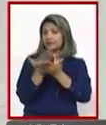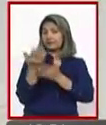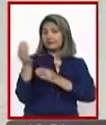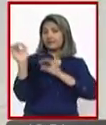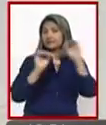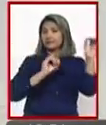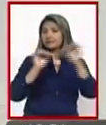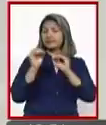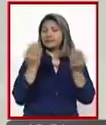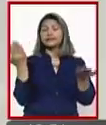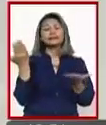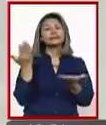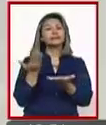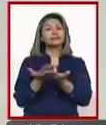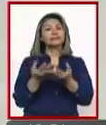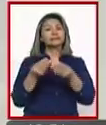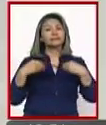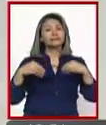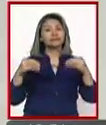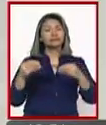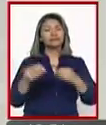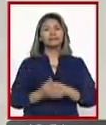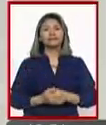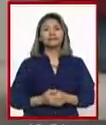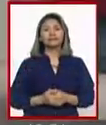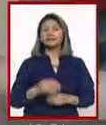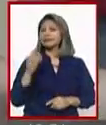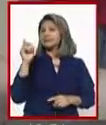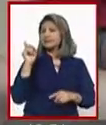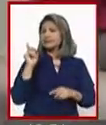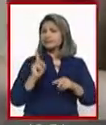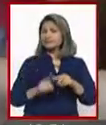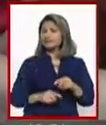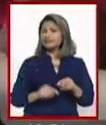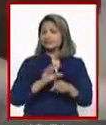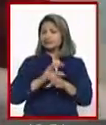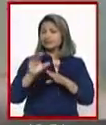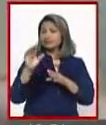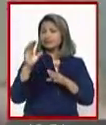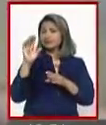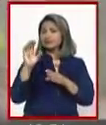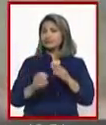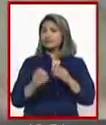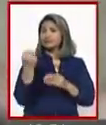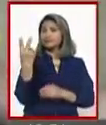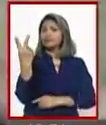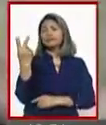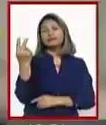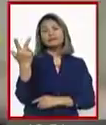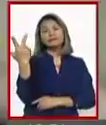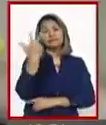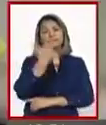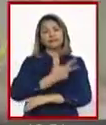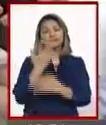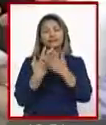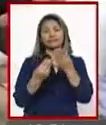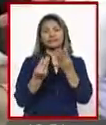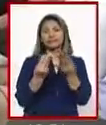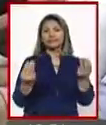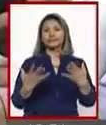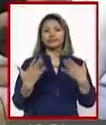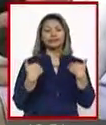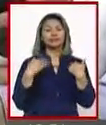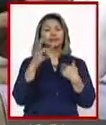mi carga. Salió y no me conviene porque no acabamos un día, acabamos en 2 días, en 3 días. ¿Ves?